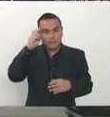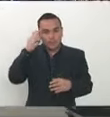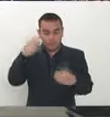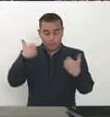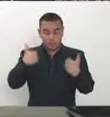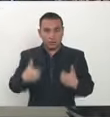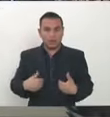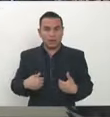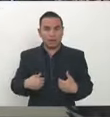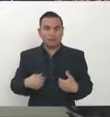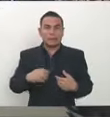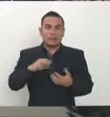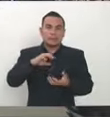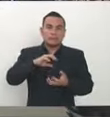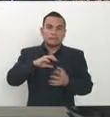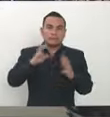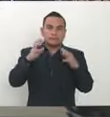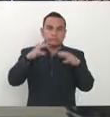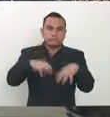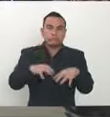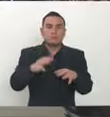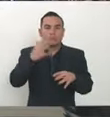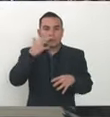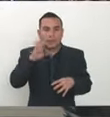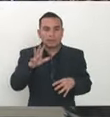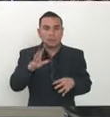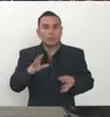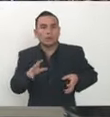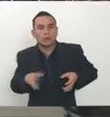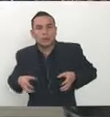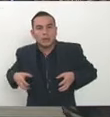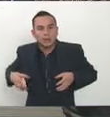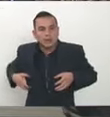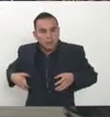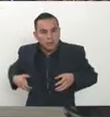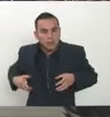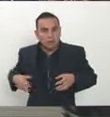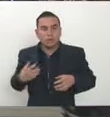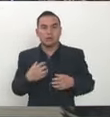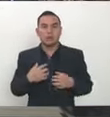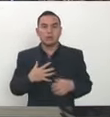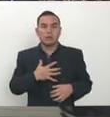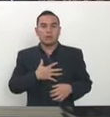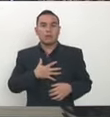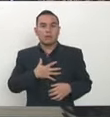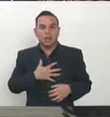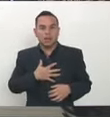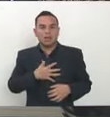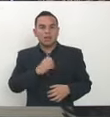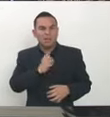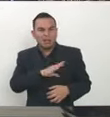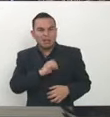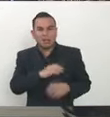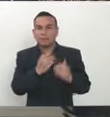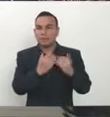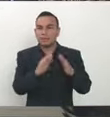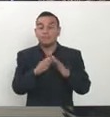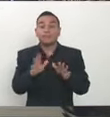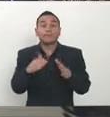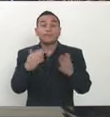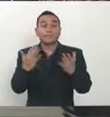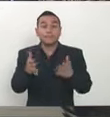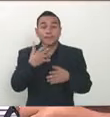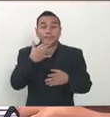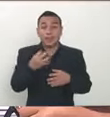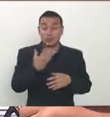destruye los riñones, destruye el hígado, destruye, en fin, otros órganos, el mismo corazón, etcétera. Y entonces